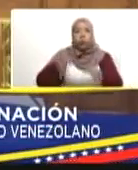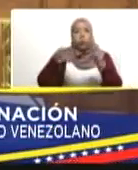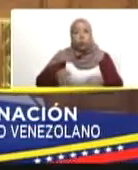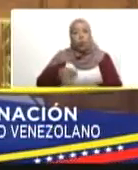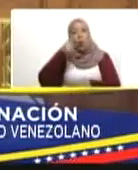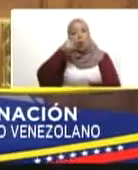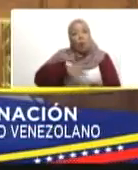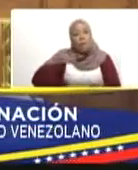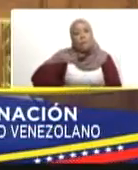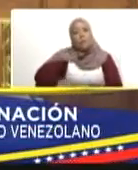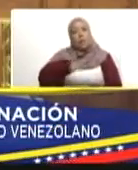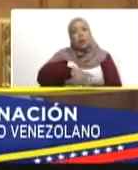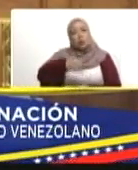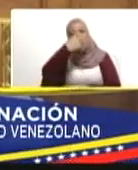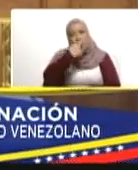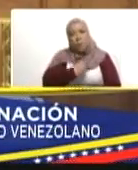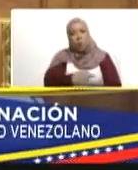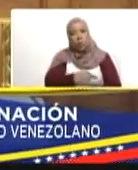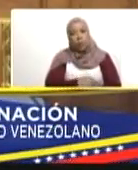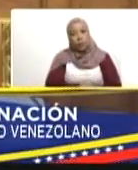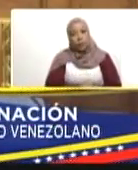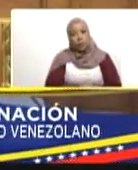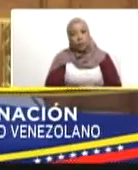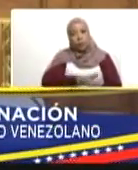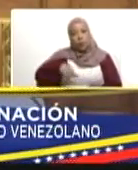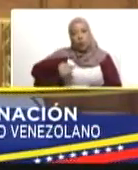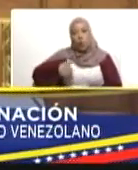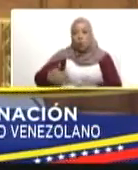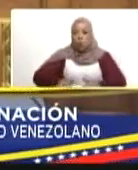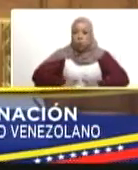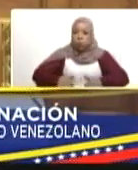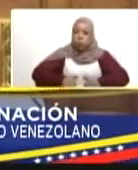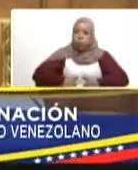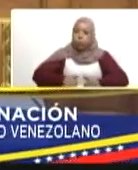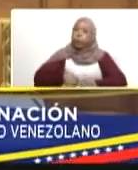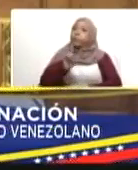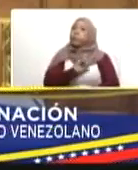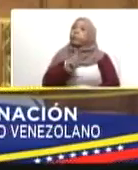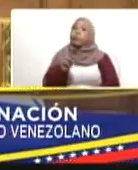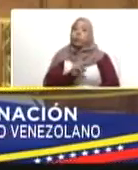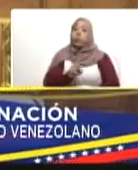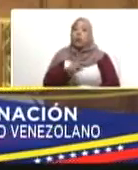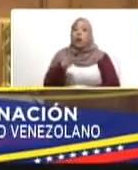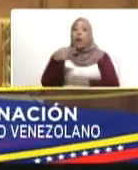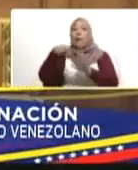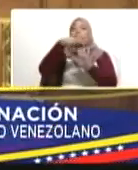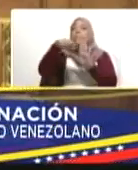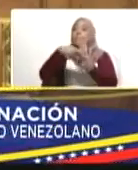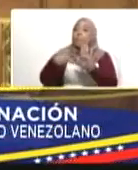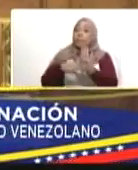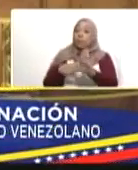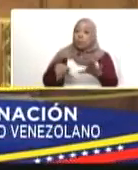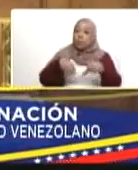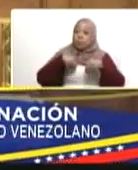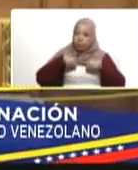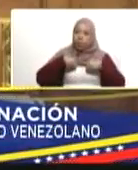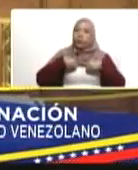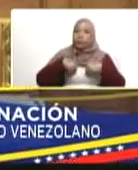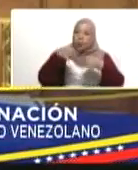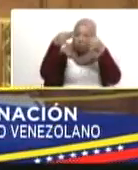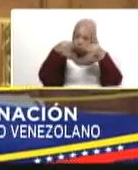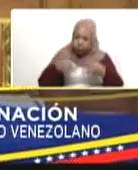población más vulnerable debo decir que nuestros esfuerzos no fueron en vano y que las medidas tomadas fueron las